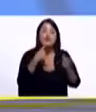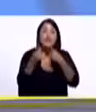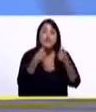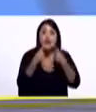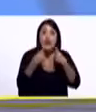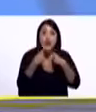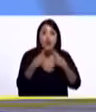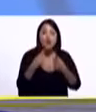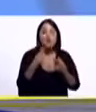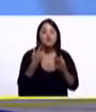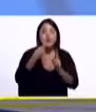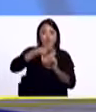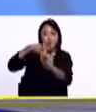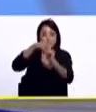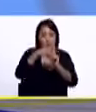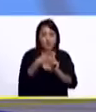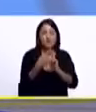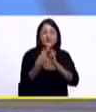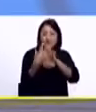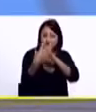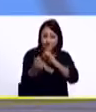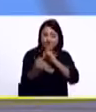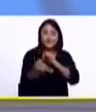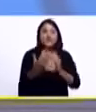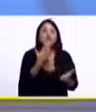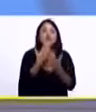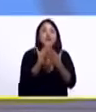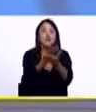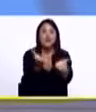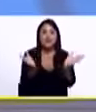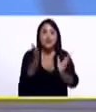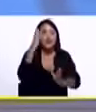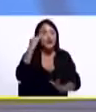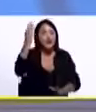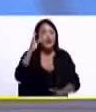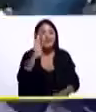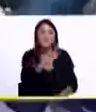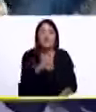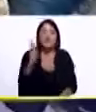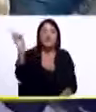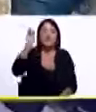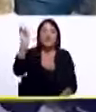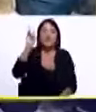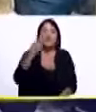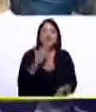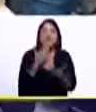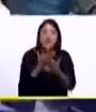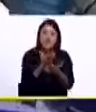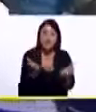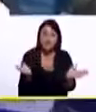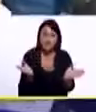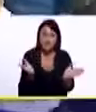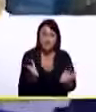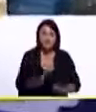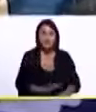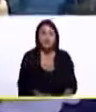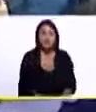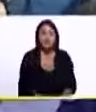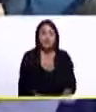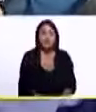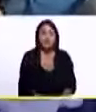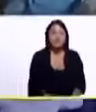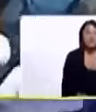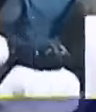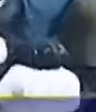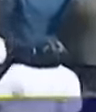de prosperidad y de reencuentro en los venezolanos. Muchas gracias. Que Dios bendiga a Venezuela. Muchas gracias. Señoras